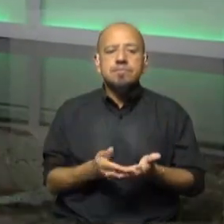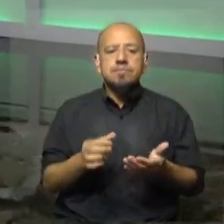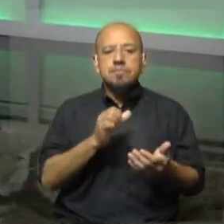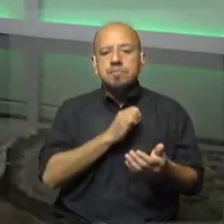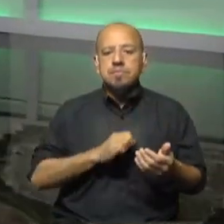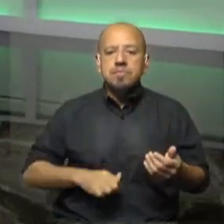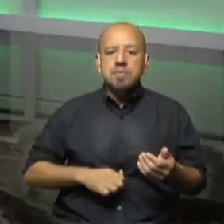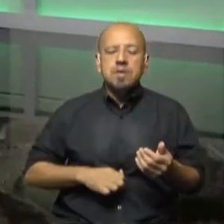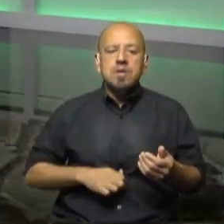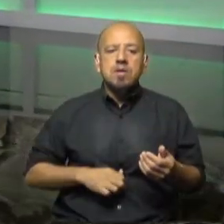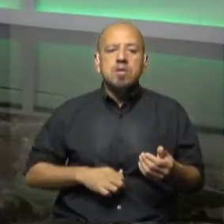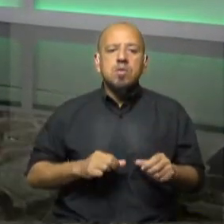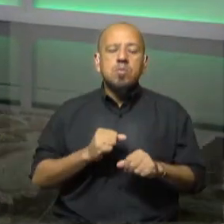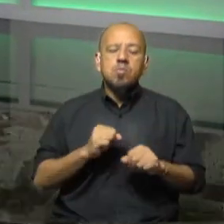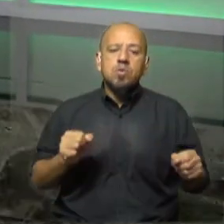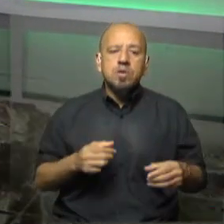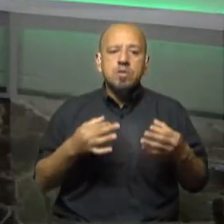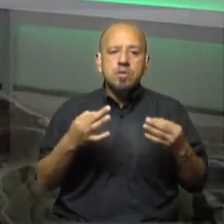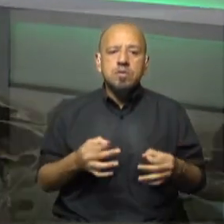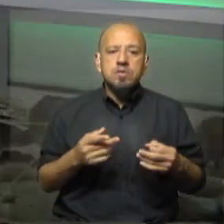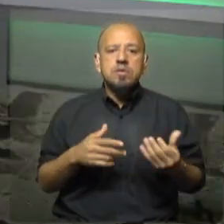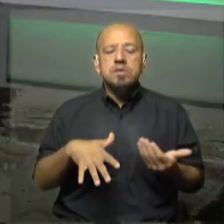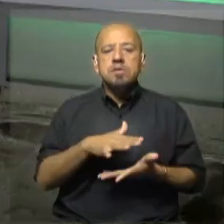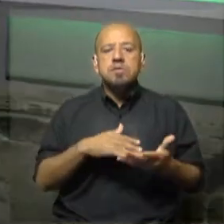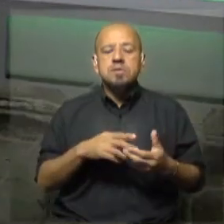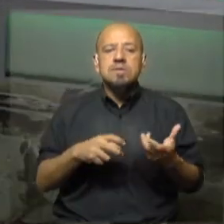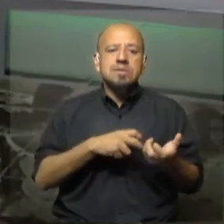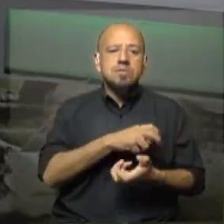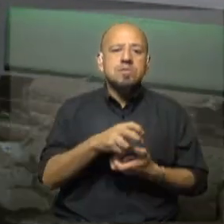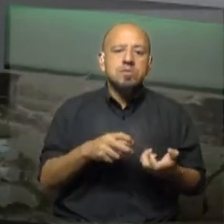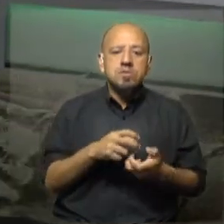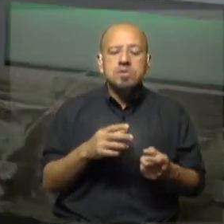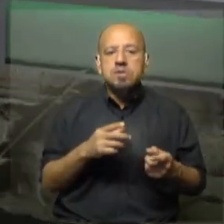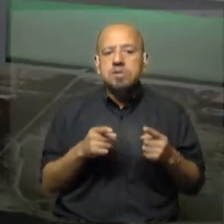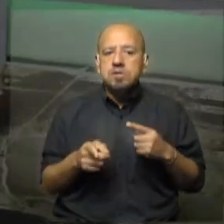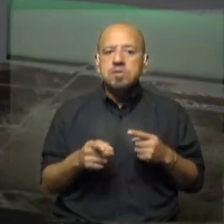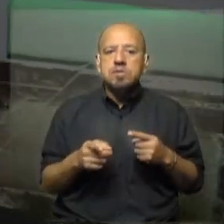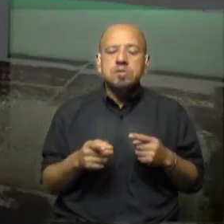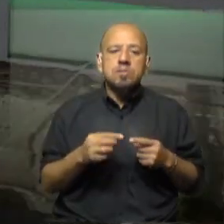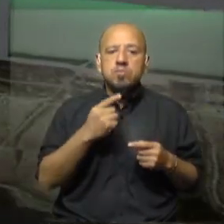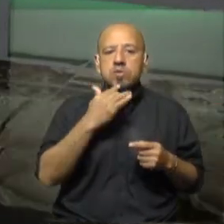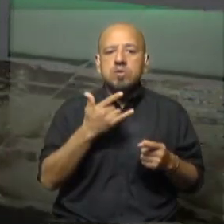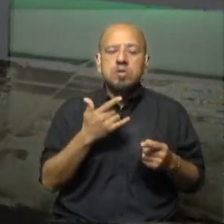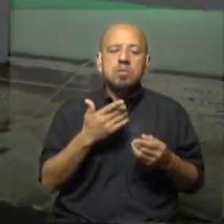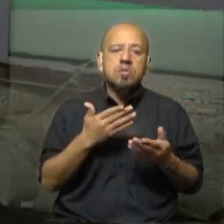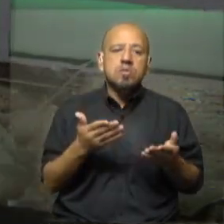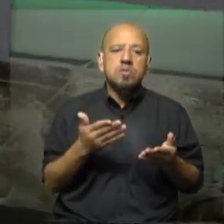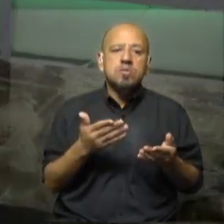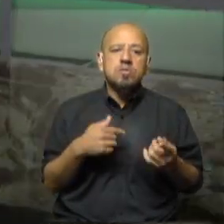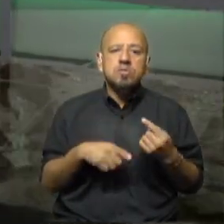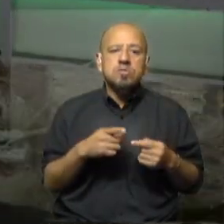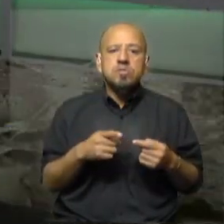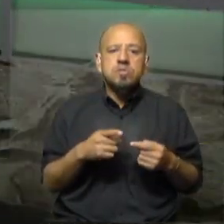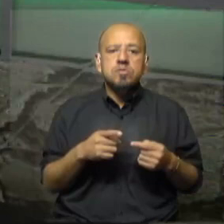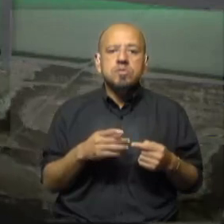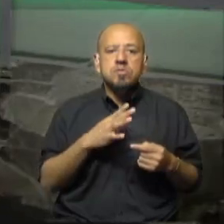va a ser suficiente, porque esta situación es tan compleja que incluso invertir, por ejemplo, en